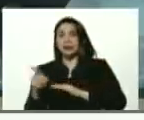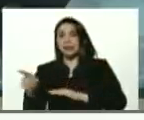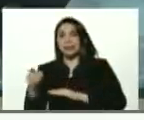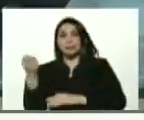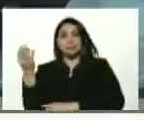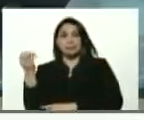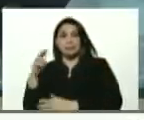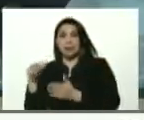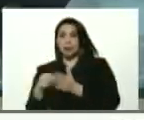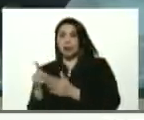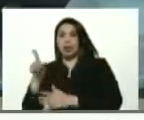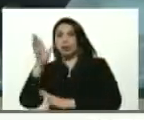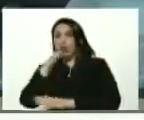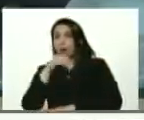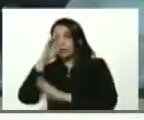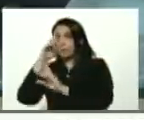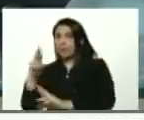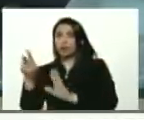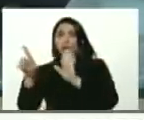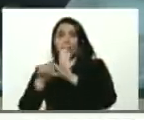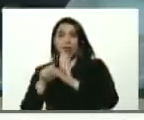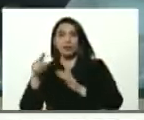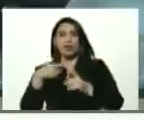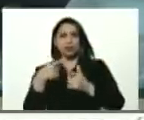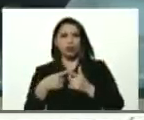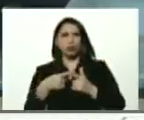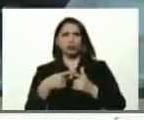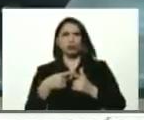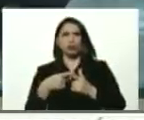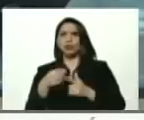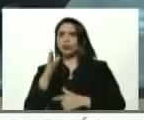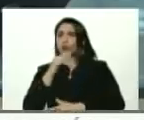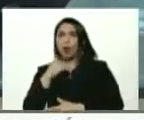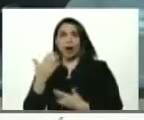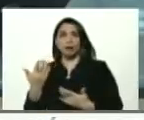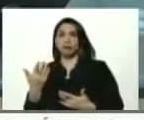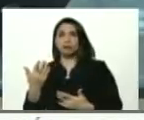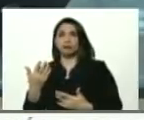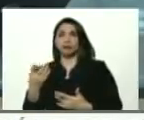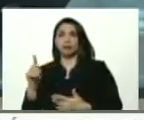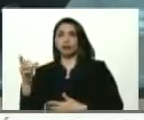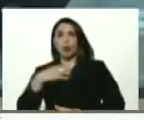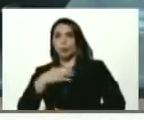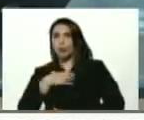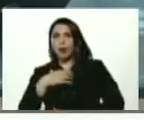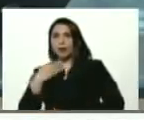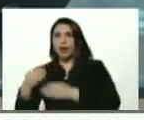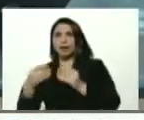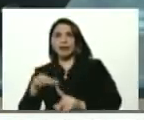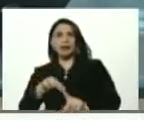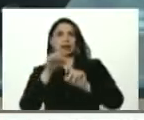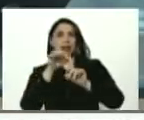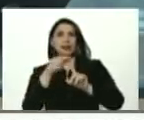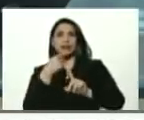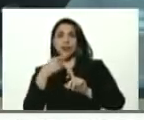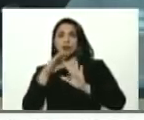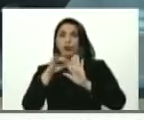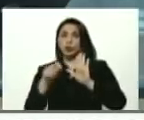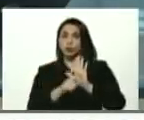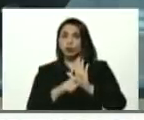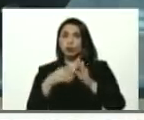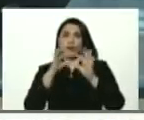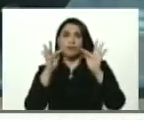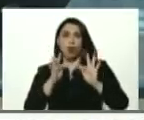Parlamento venezolano. Por esta razón está incompetente para designar, como se establece en la Constitución, de manera